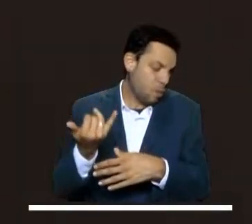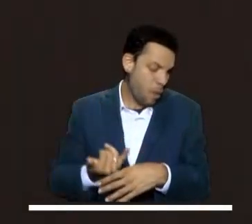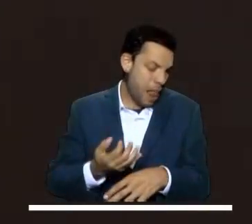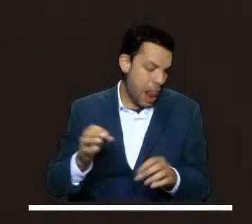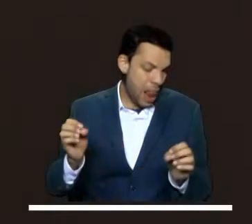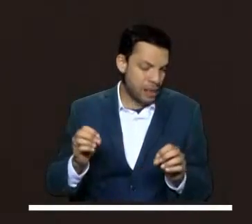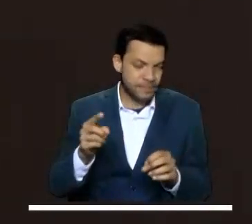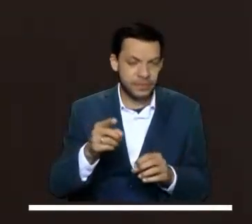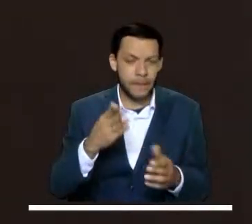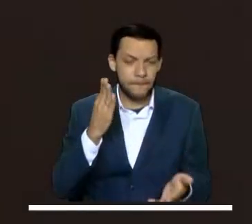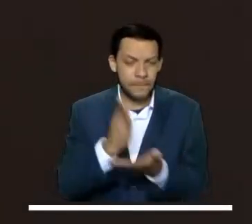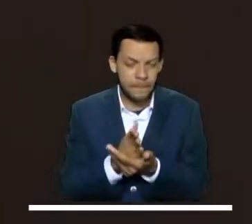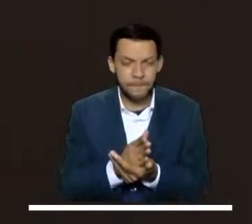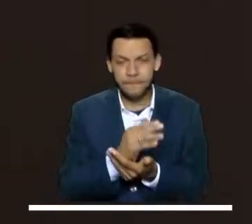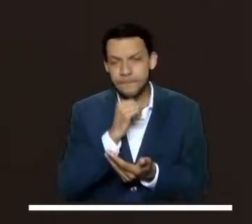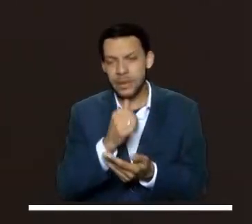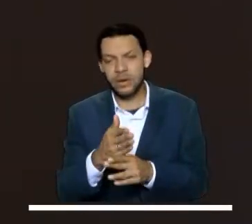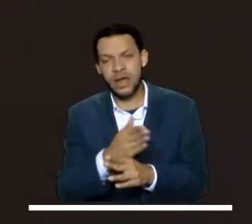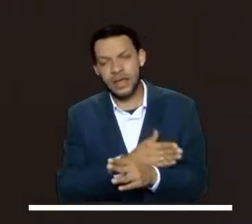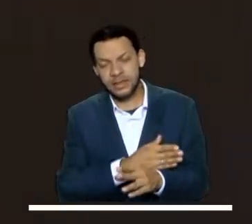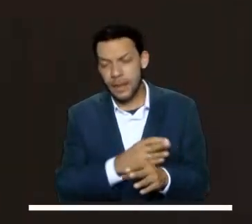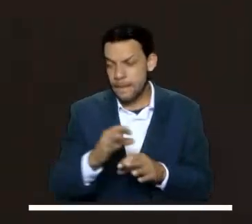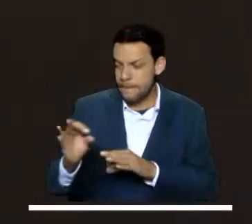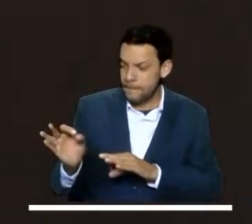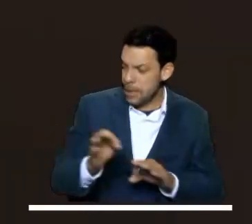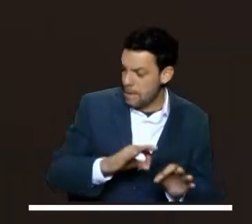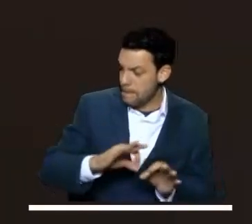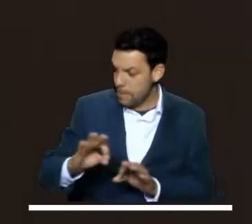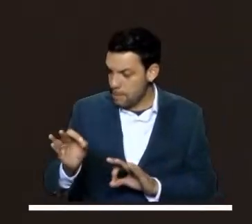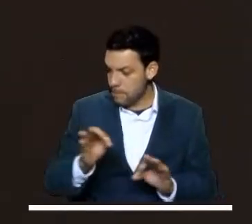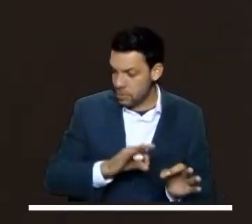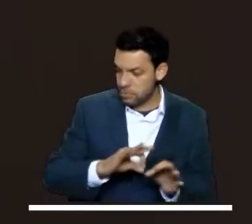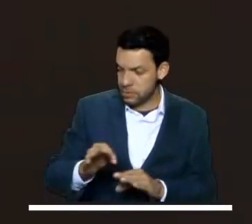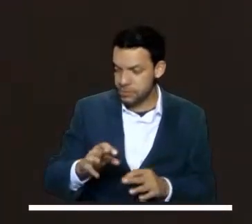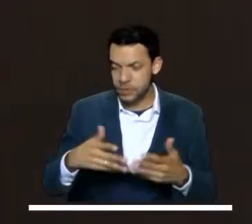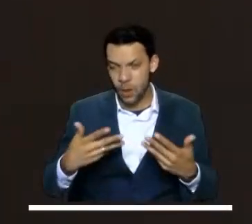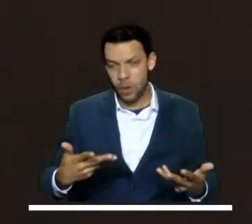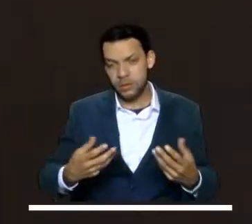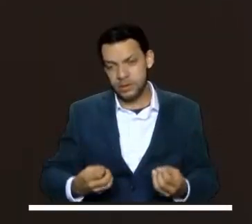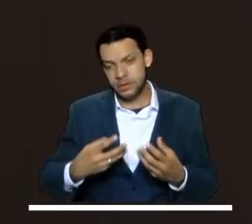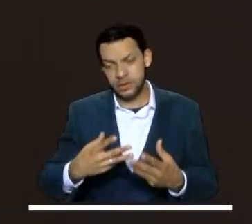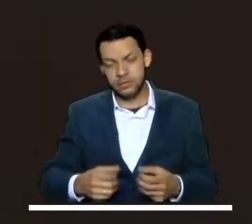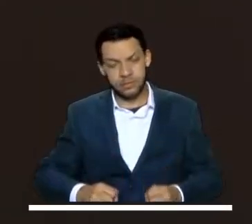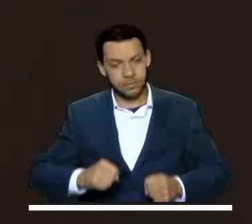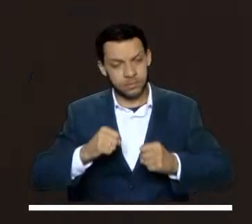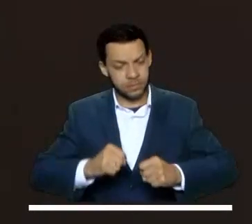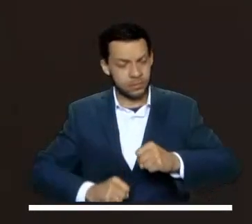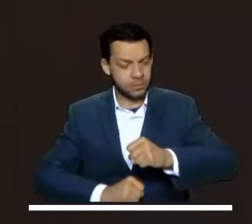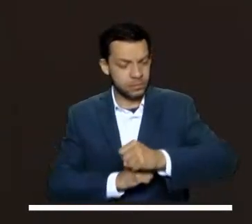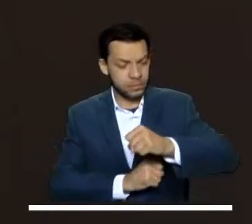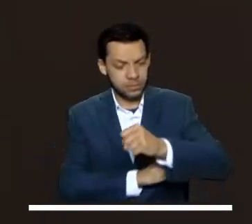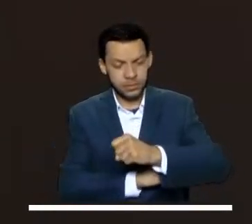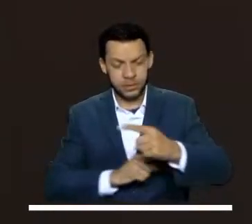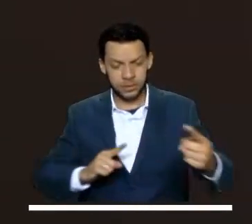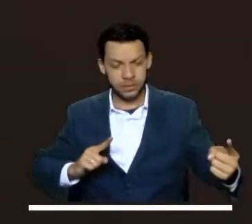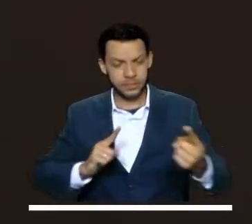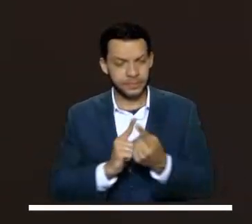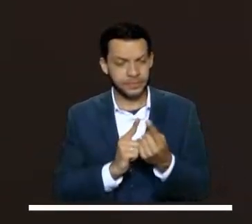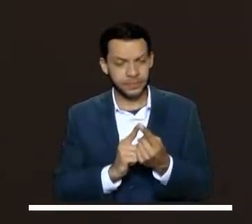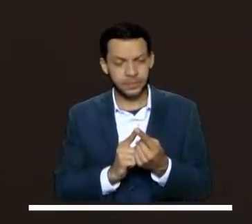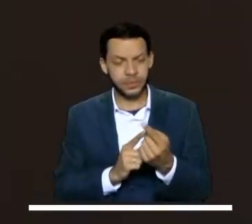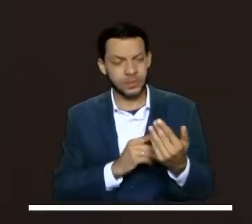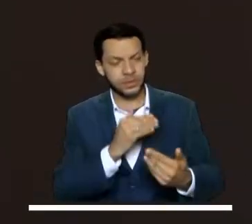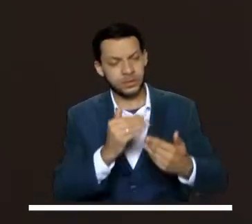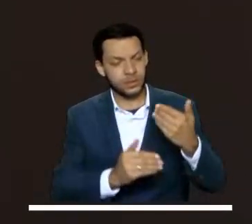Ahí vamos por... Aquí vamos ya en el colon descendente, tratando de aproximarnos al ángulo esplénico y llegar al colon transverso para poder